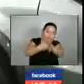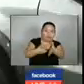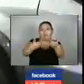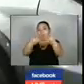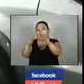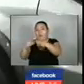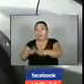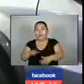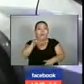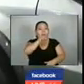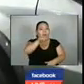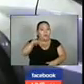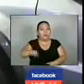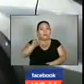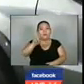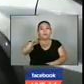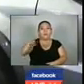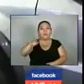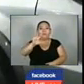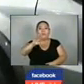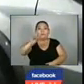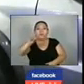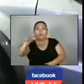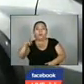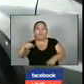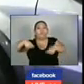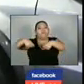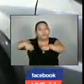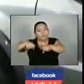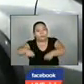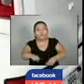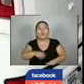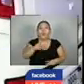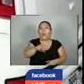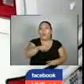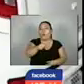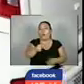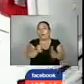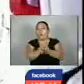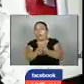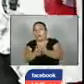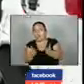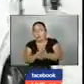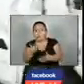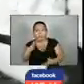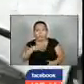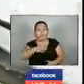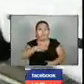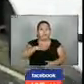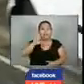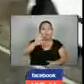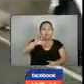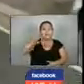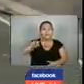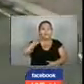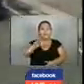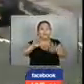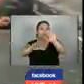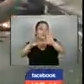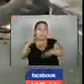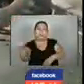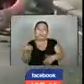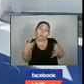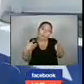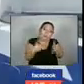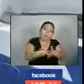tránsito, de los cuales 1.521 han sido en motocicletas y como consecuencia se tienen 5.280 lesionados